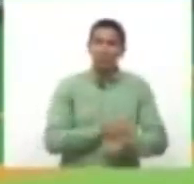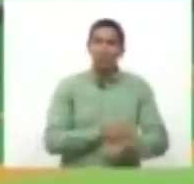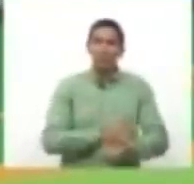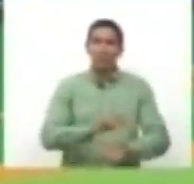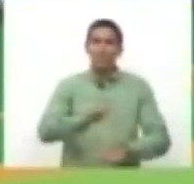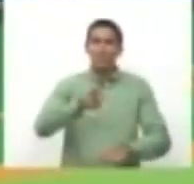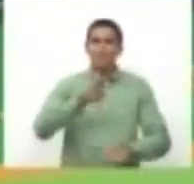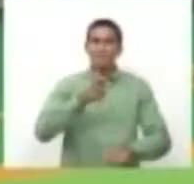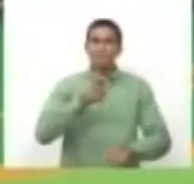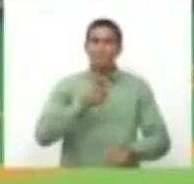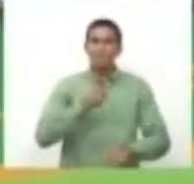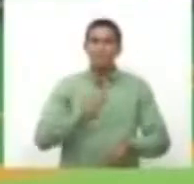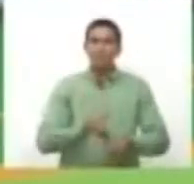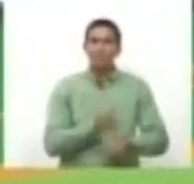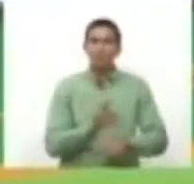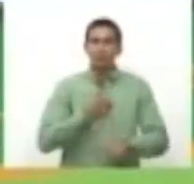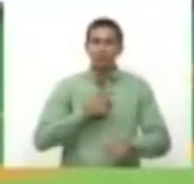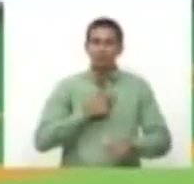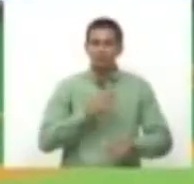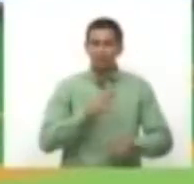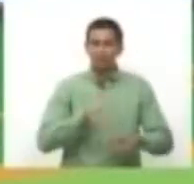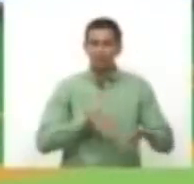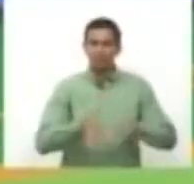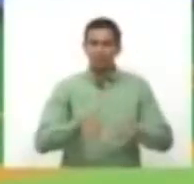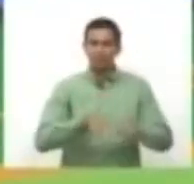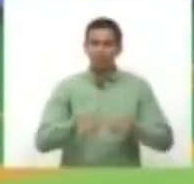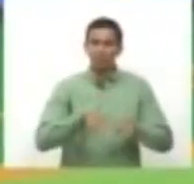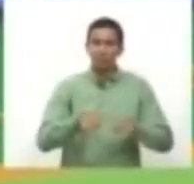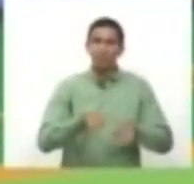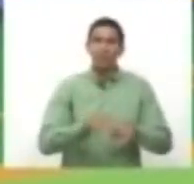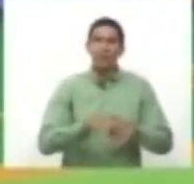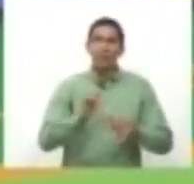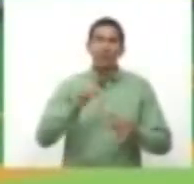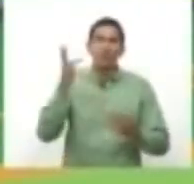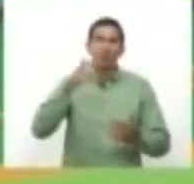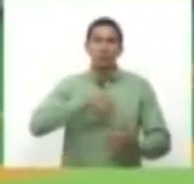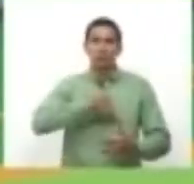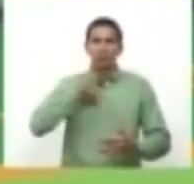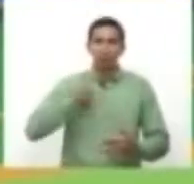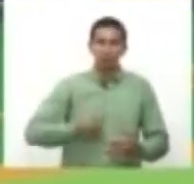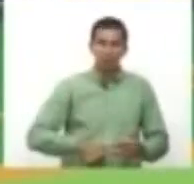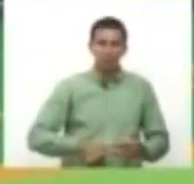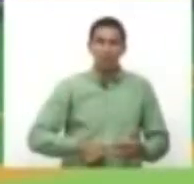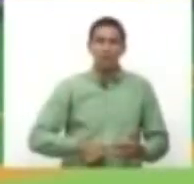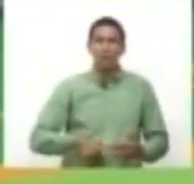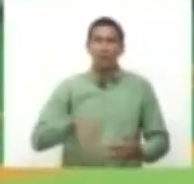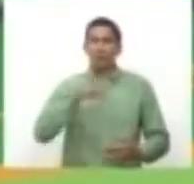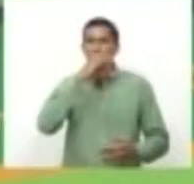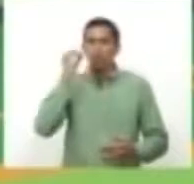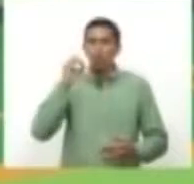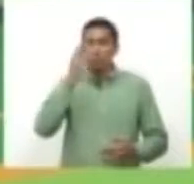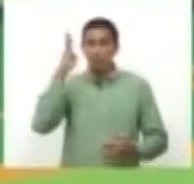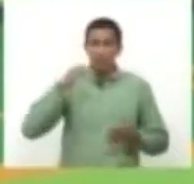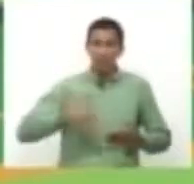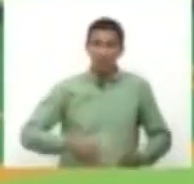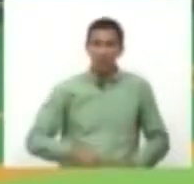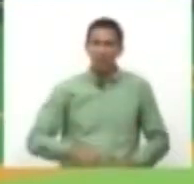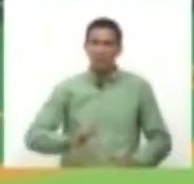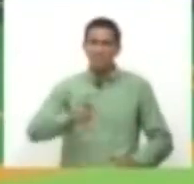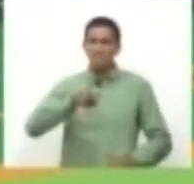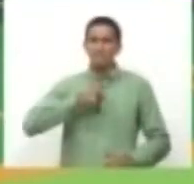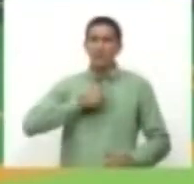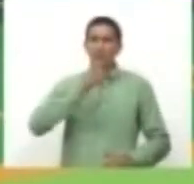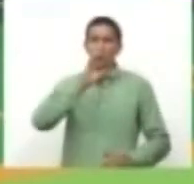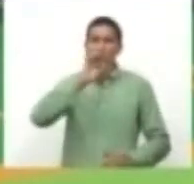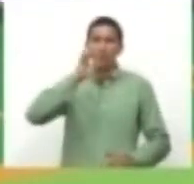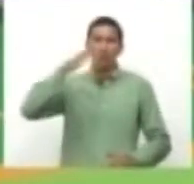Mundial de Patinaje de Ruta que se está disputando en China. El barranquillero Alex Cujavante consiguió hoy oro en la